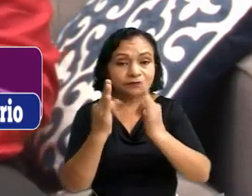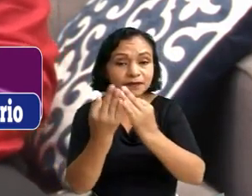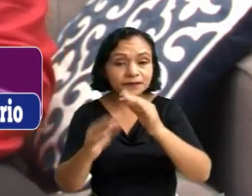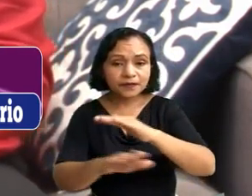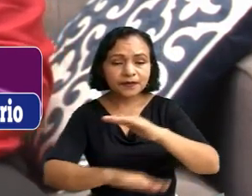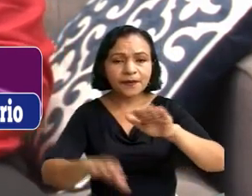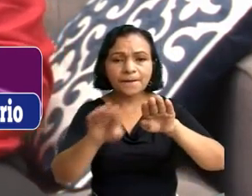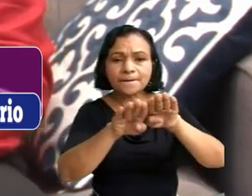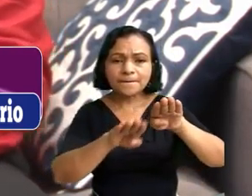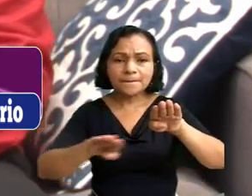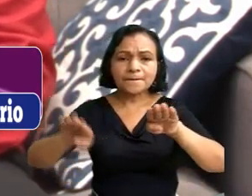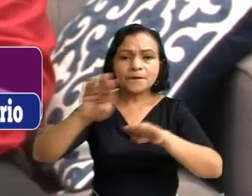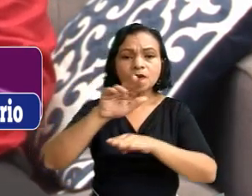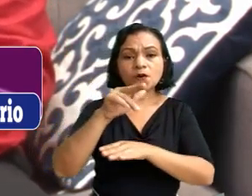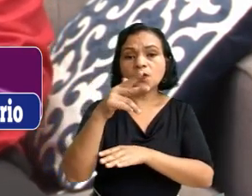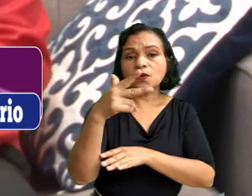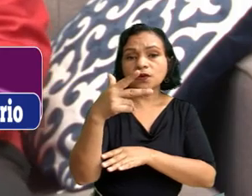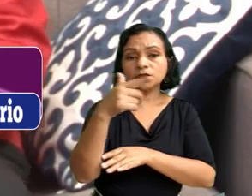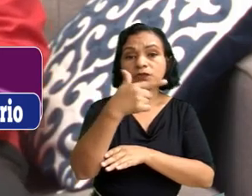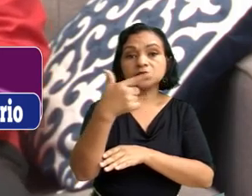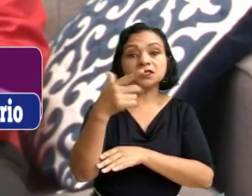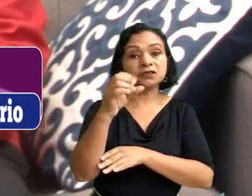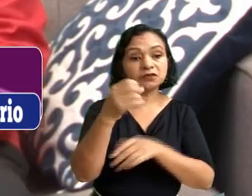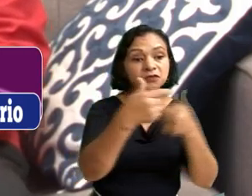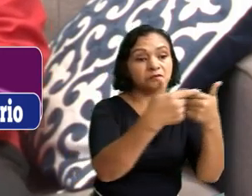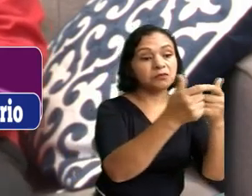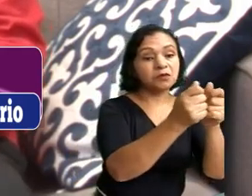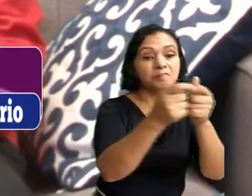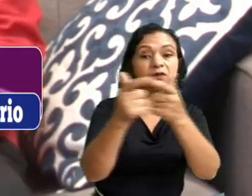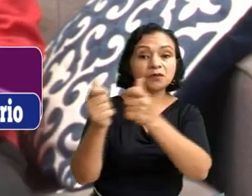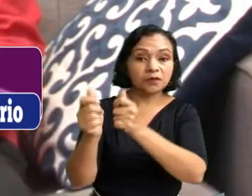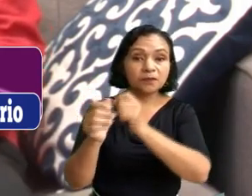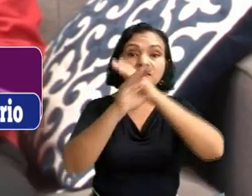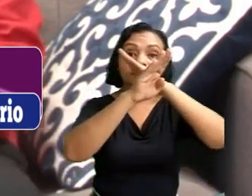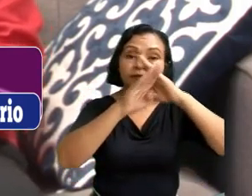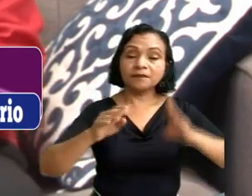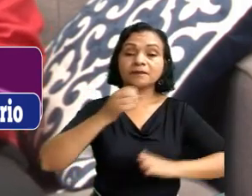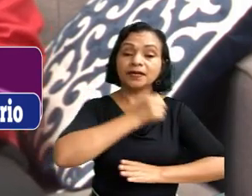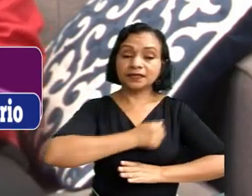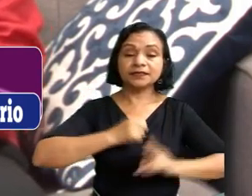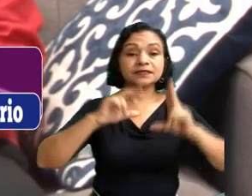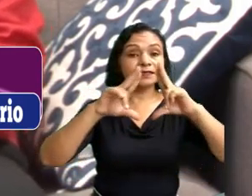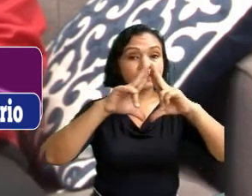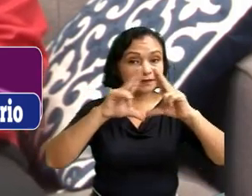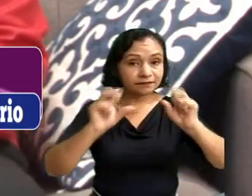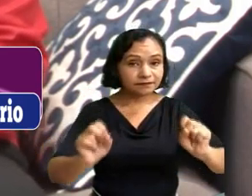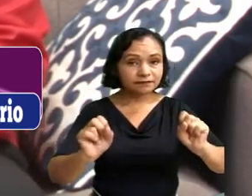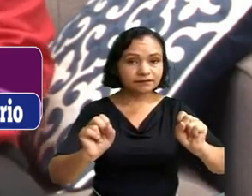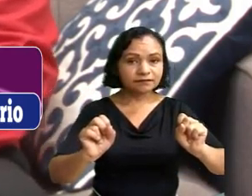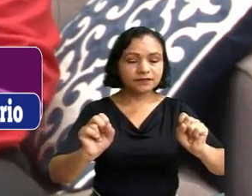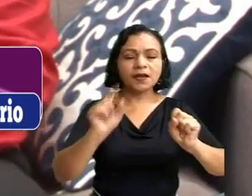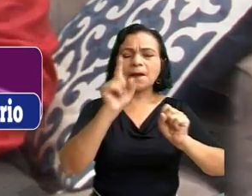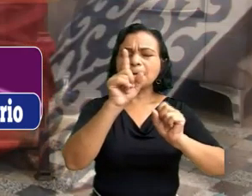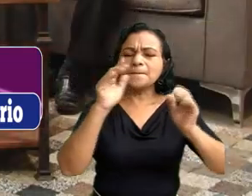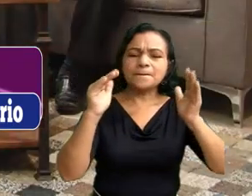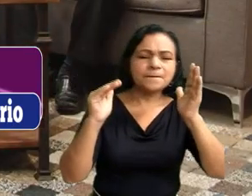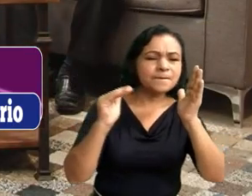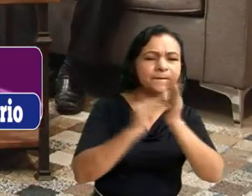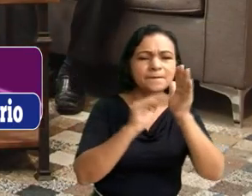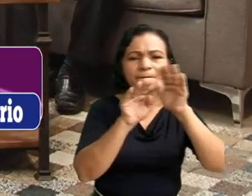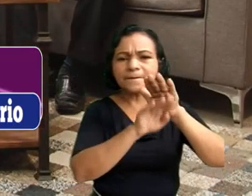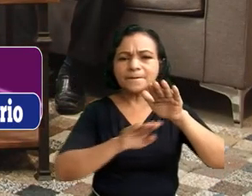de 870 condiciones de reconciliación y paz en todo el país conformada y vamos a pasar de mil